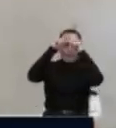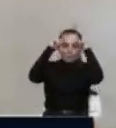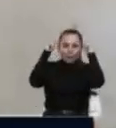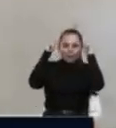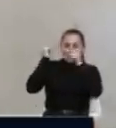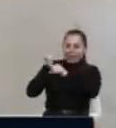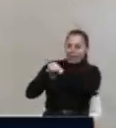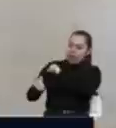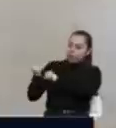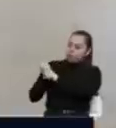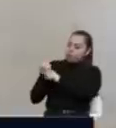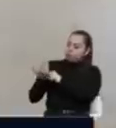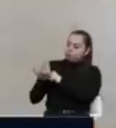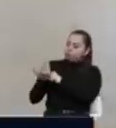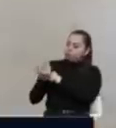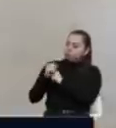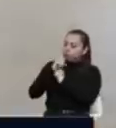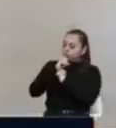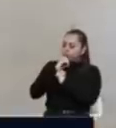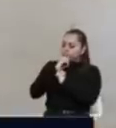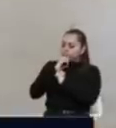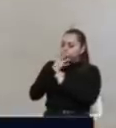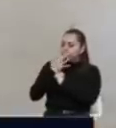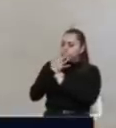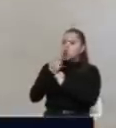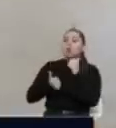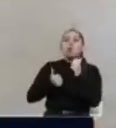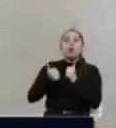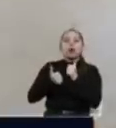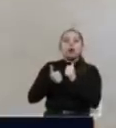del año pasado, que era